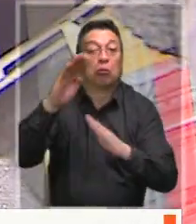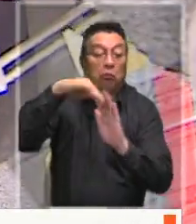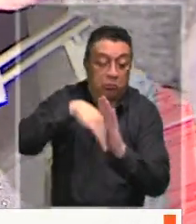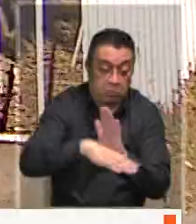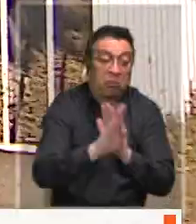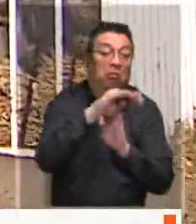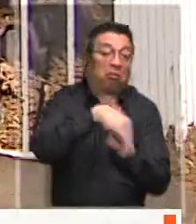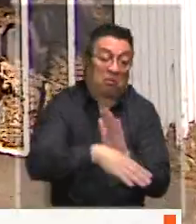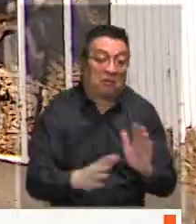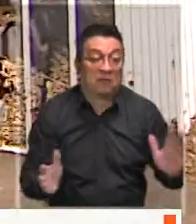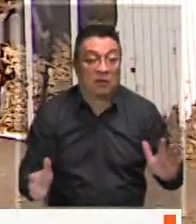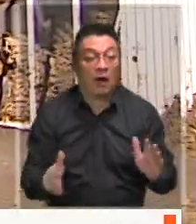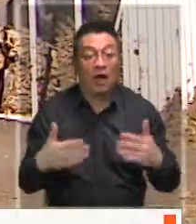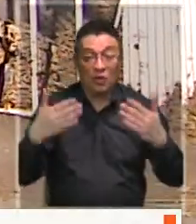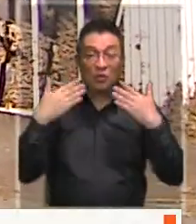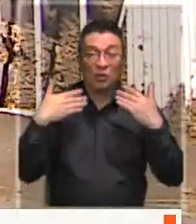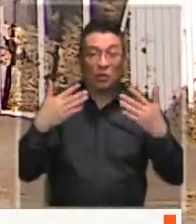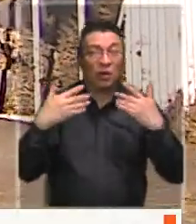siempre va a ser la mejor. El aire está